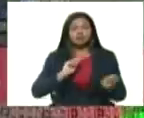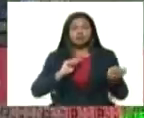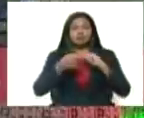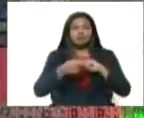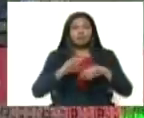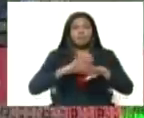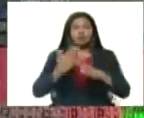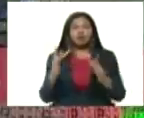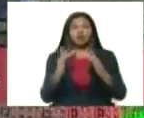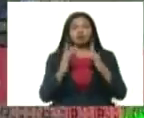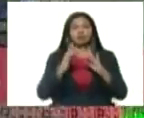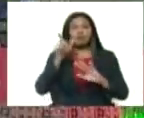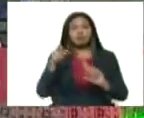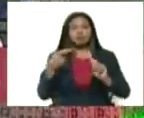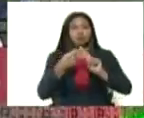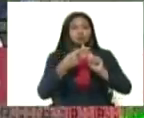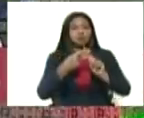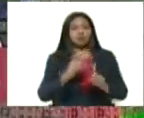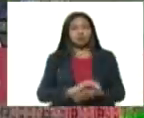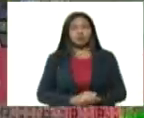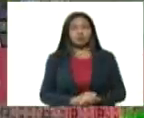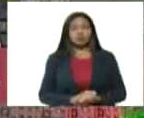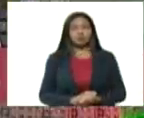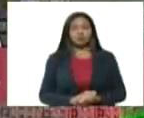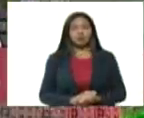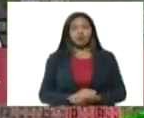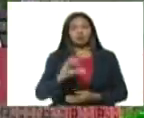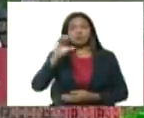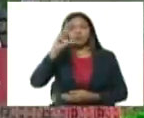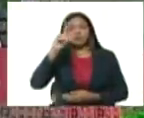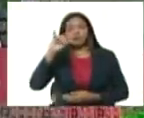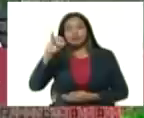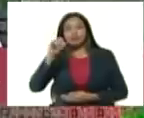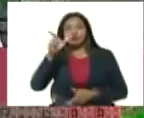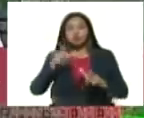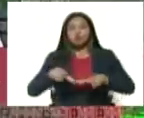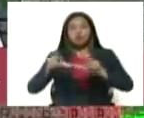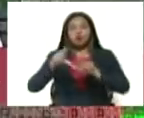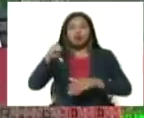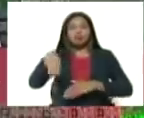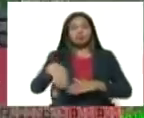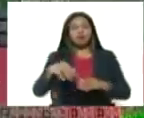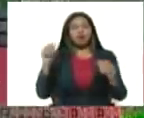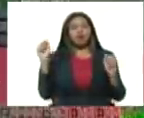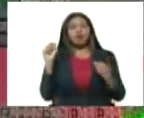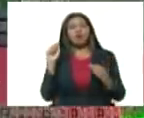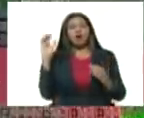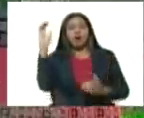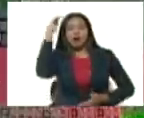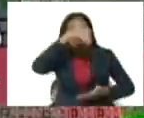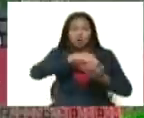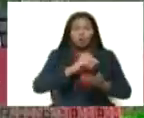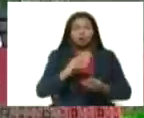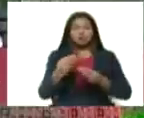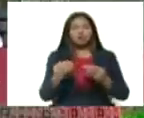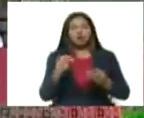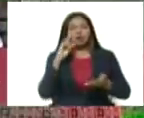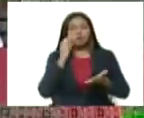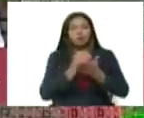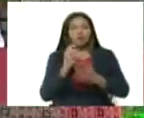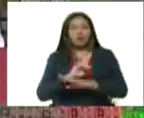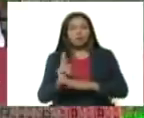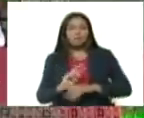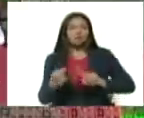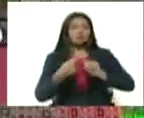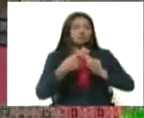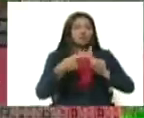haber sido contacto de un paciente positivo, a un CDI allí en La Morita, en el estado Aragua. Se le hizo la prueba rápida, resultó